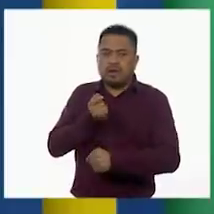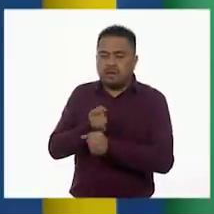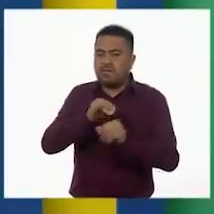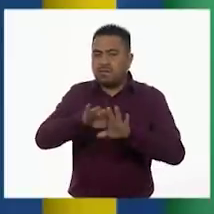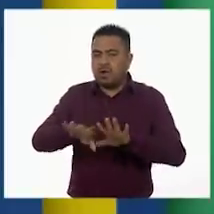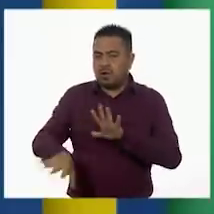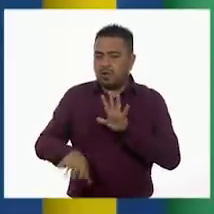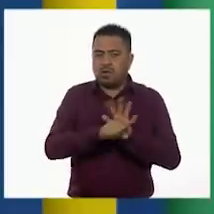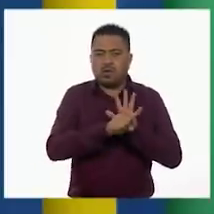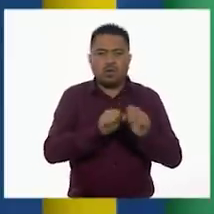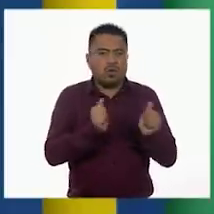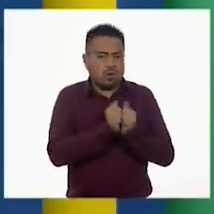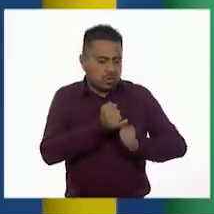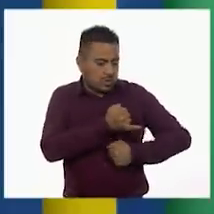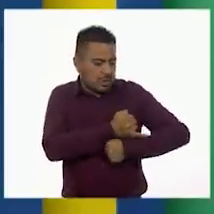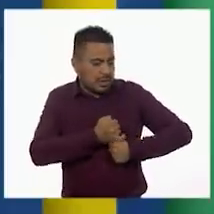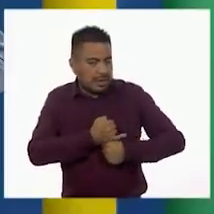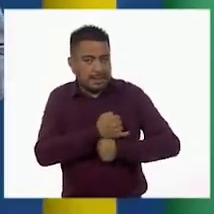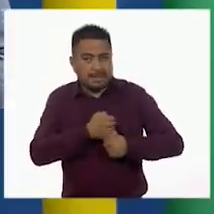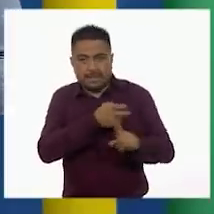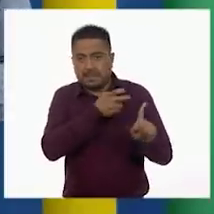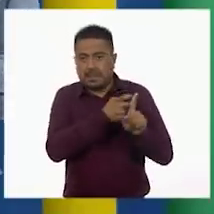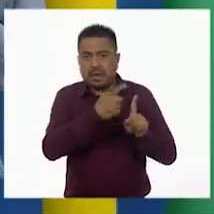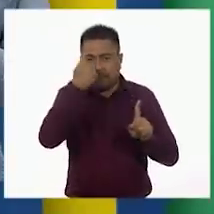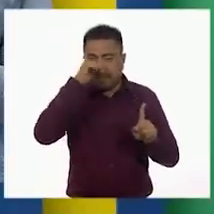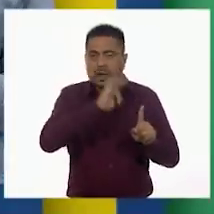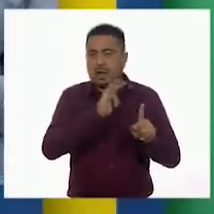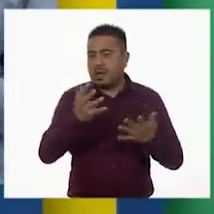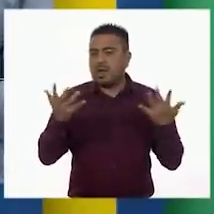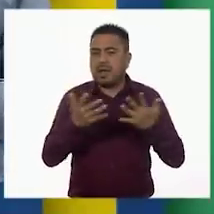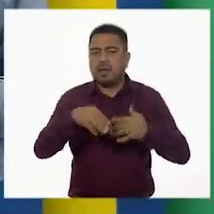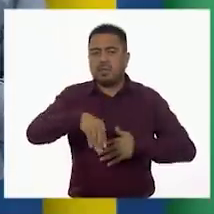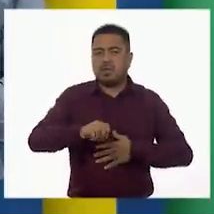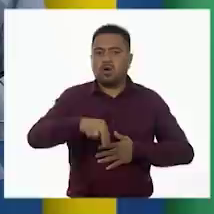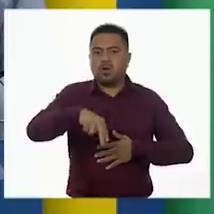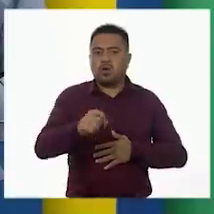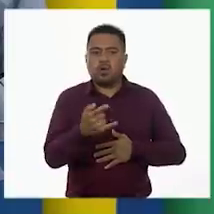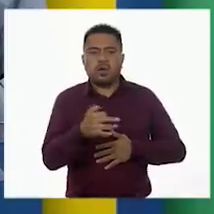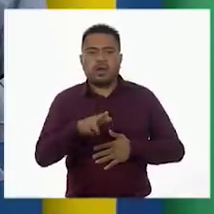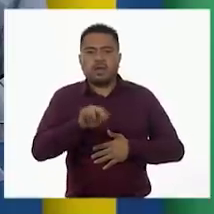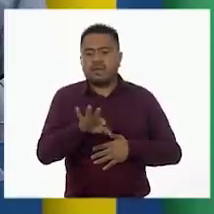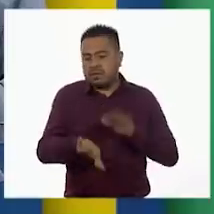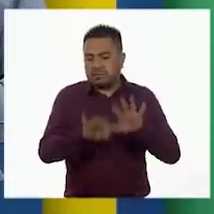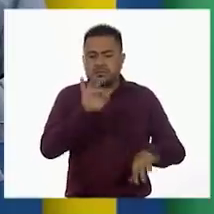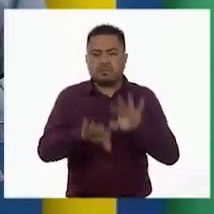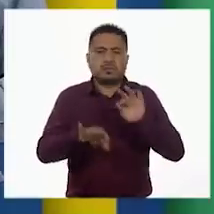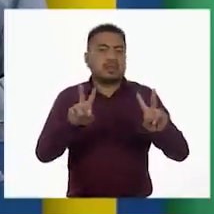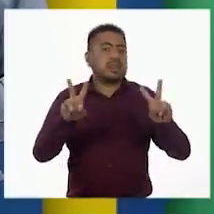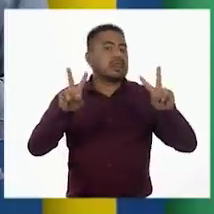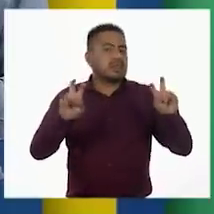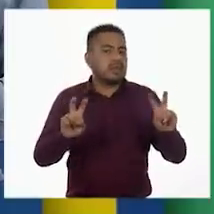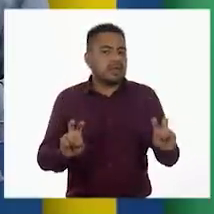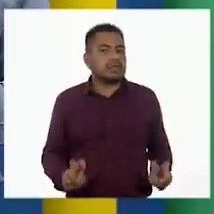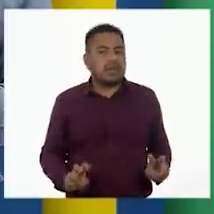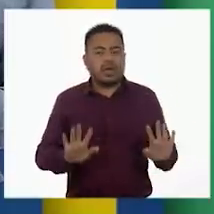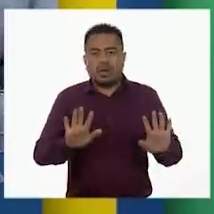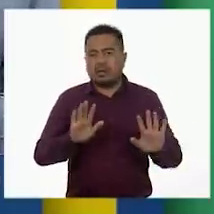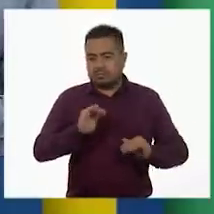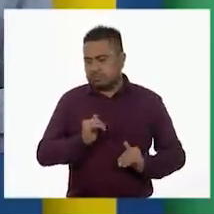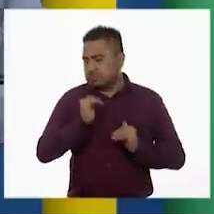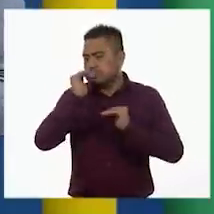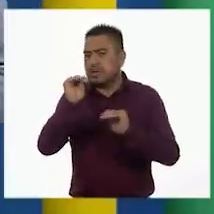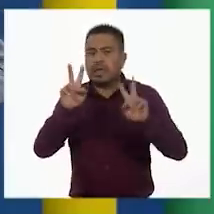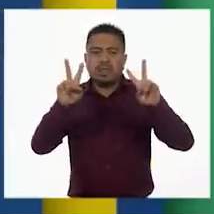información obtenida en la investigación. Para realizar una monografía debes seleccionar el tema, delimitar